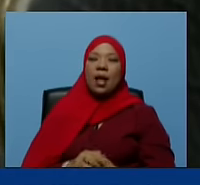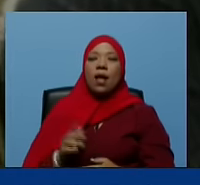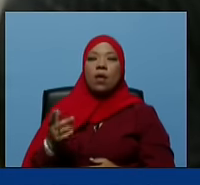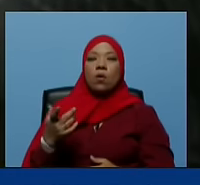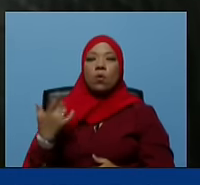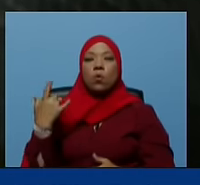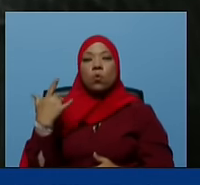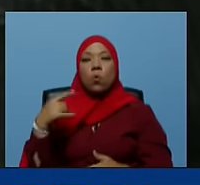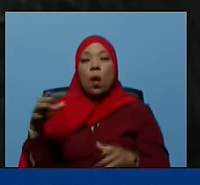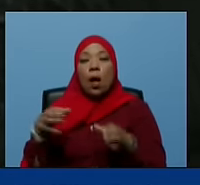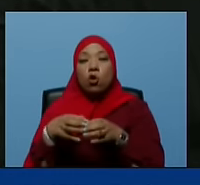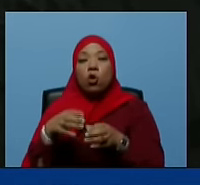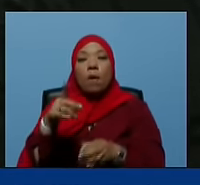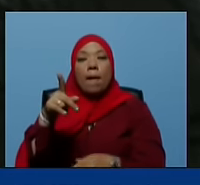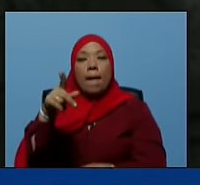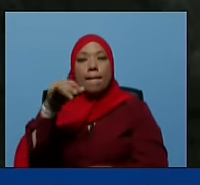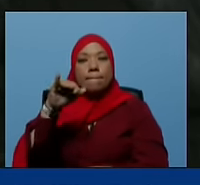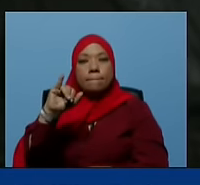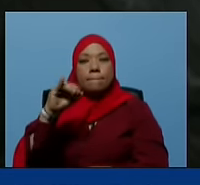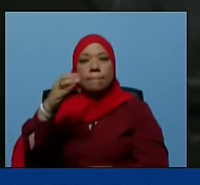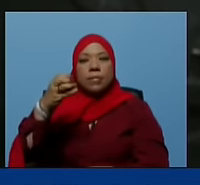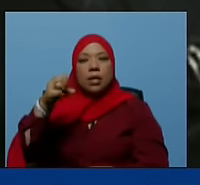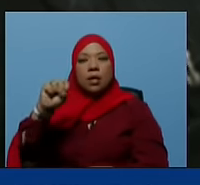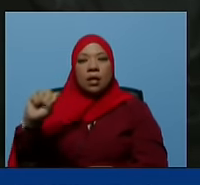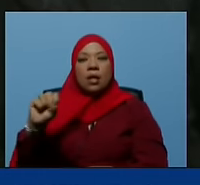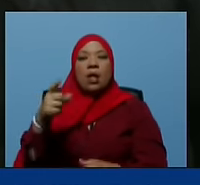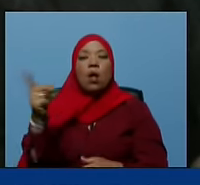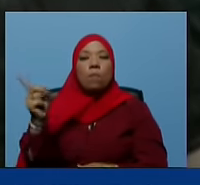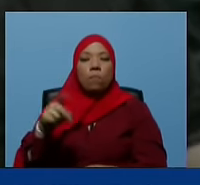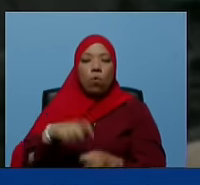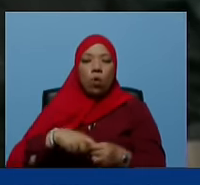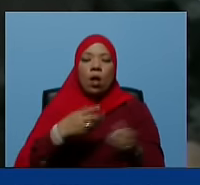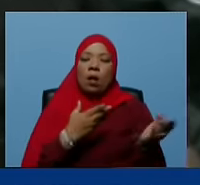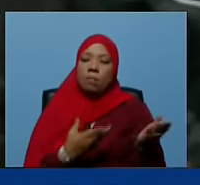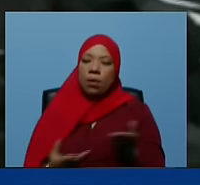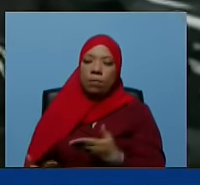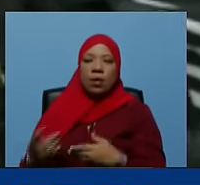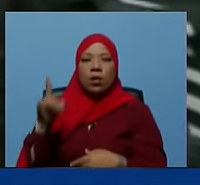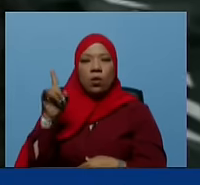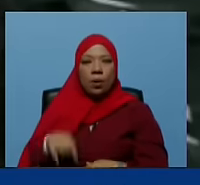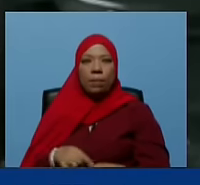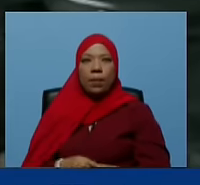Inversionistas de los BRICS, llegan como lluvia, bienvenidos los BRICS.